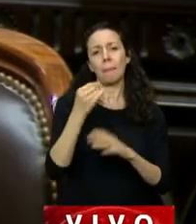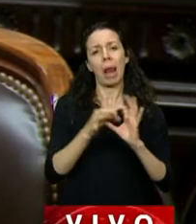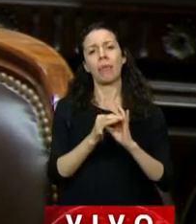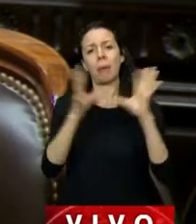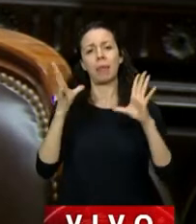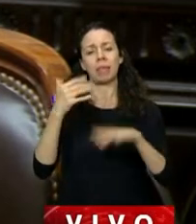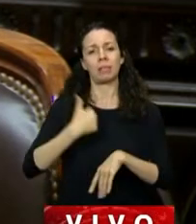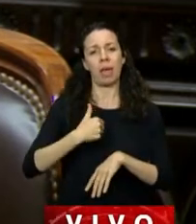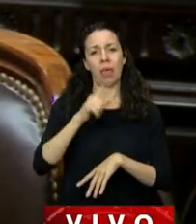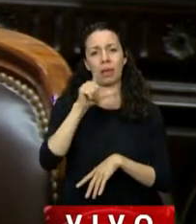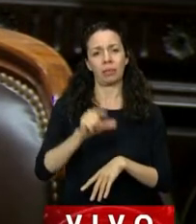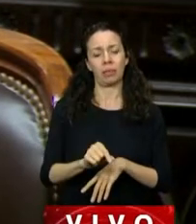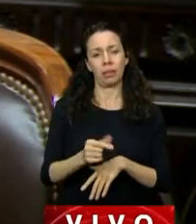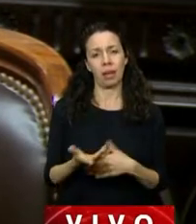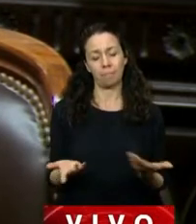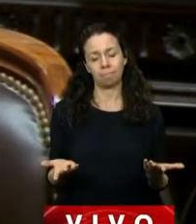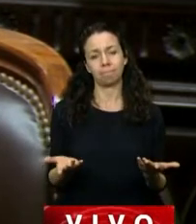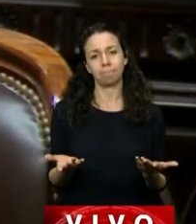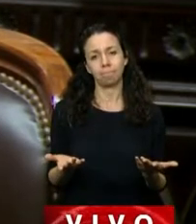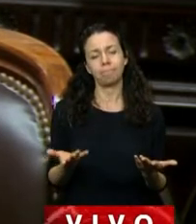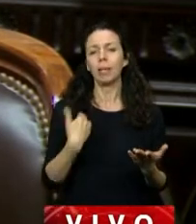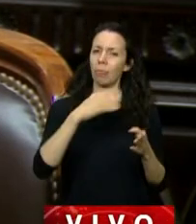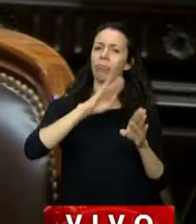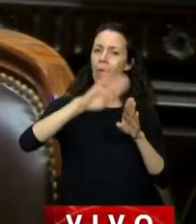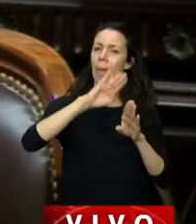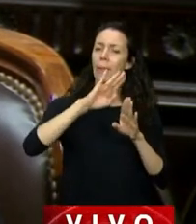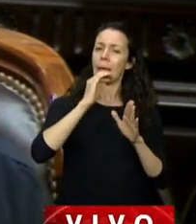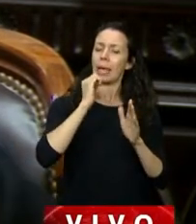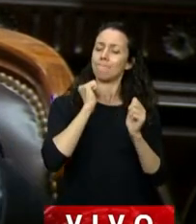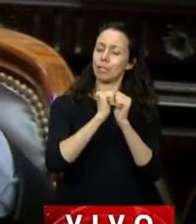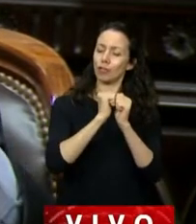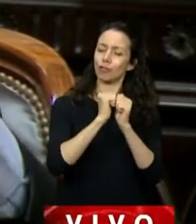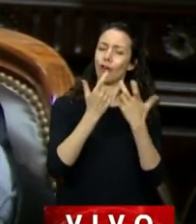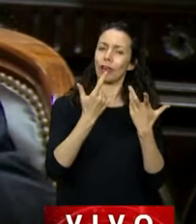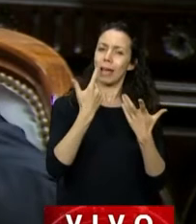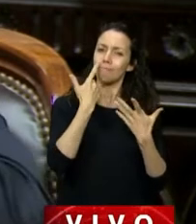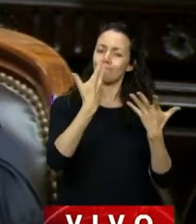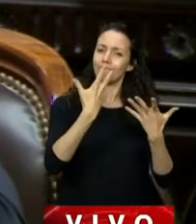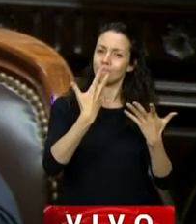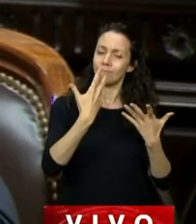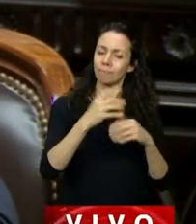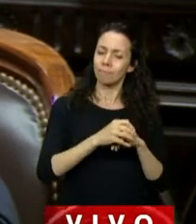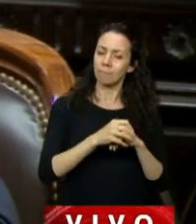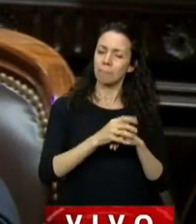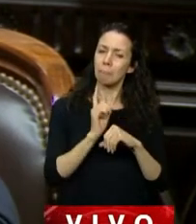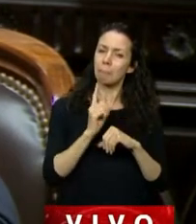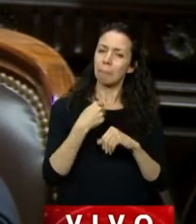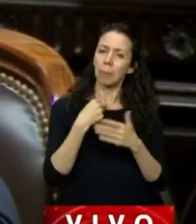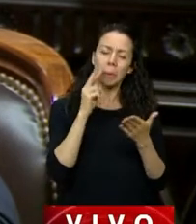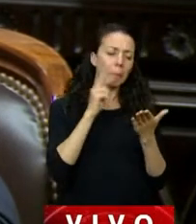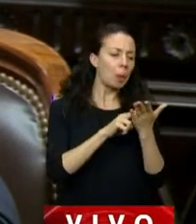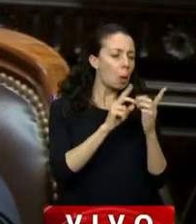país. Y resulta que, viendo los números, y los números son los que hablan,